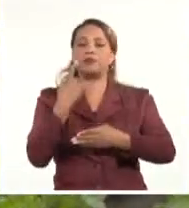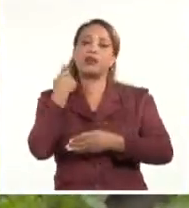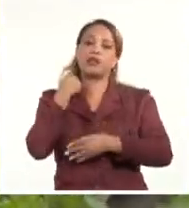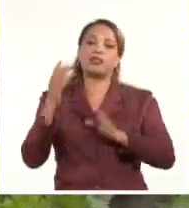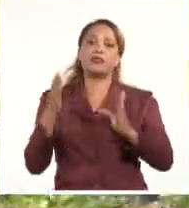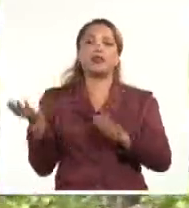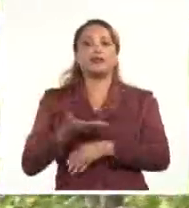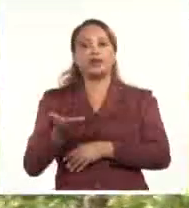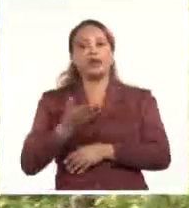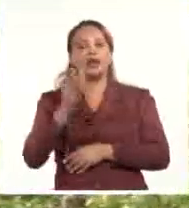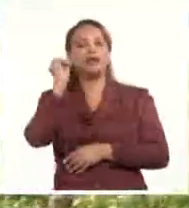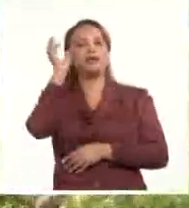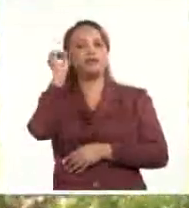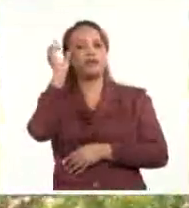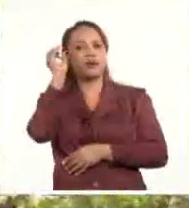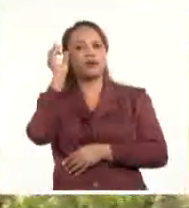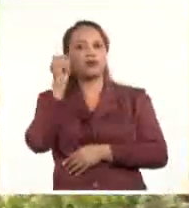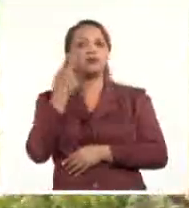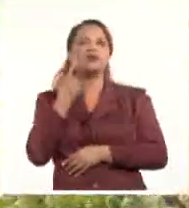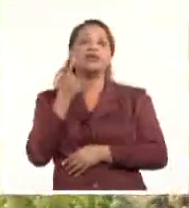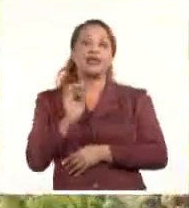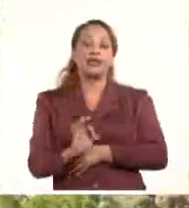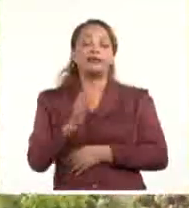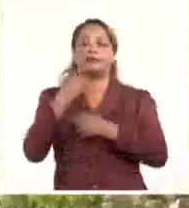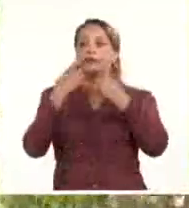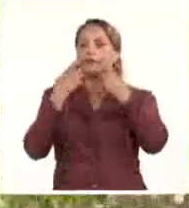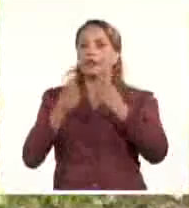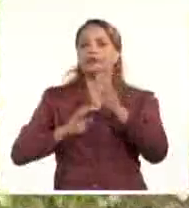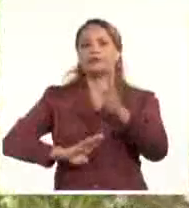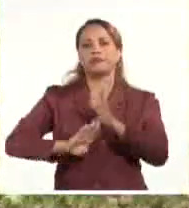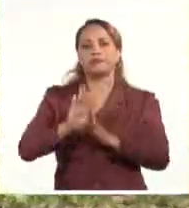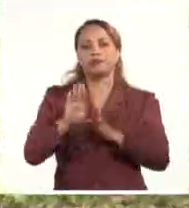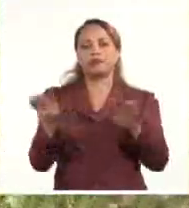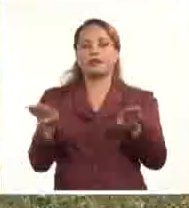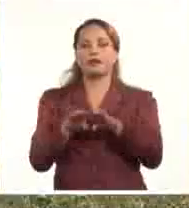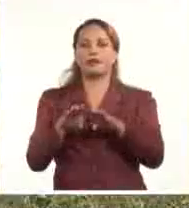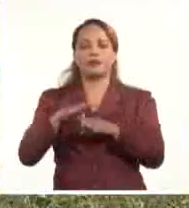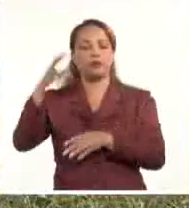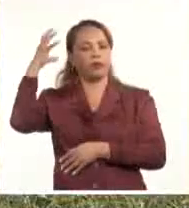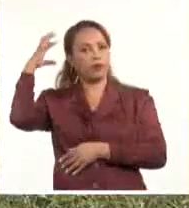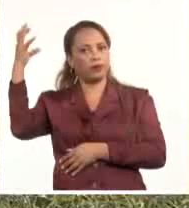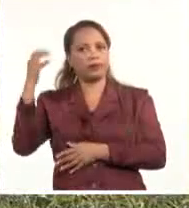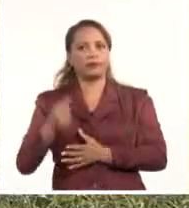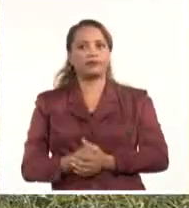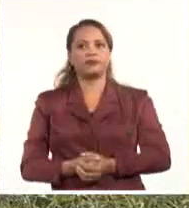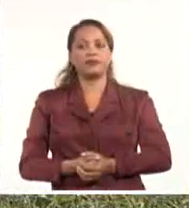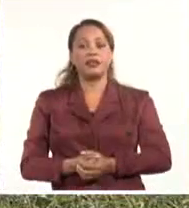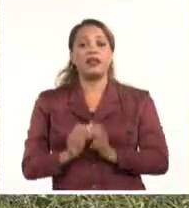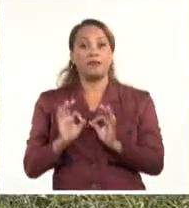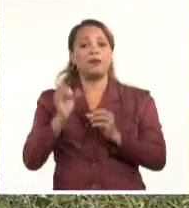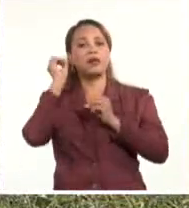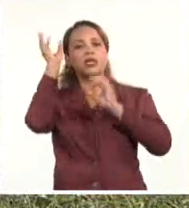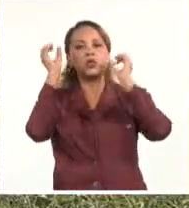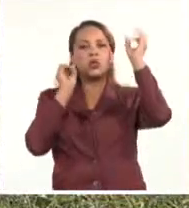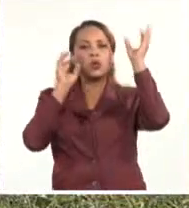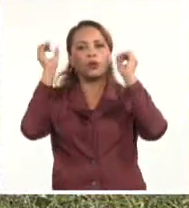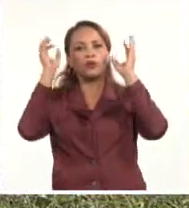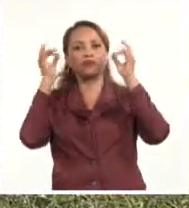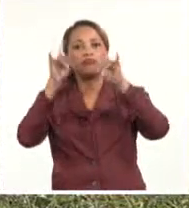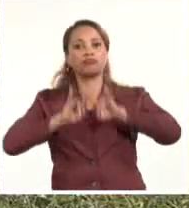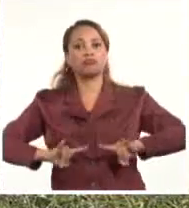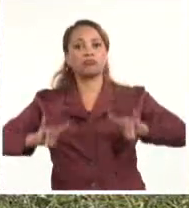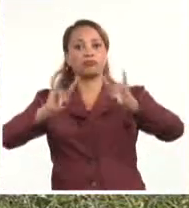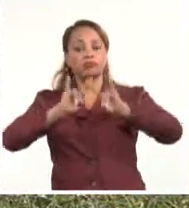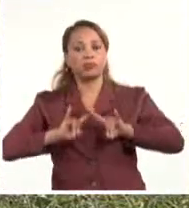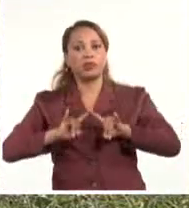la innovación, uno de los tres pilares para el desarrollo establecidos por el gobierno. Con la propia innovación, la universidad atendiendo todos